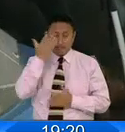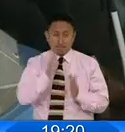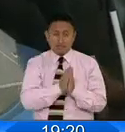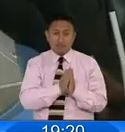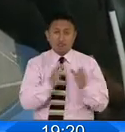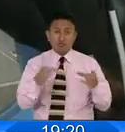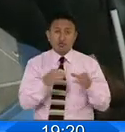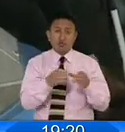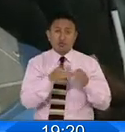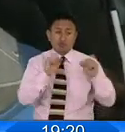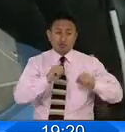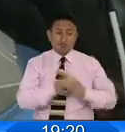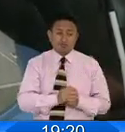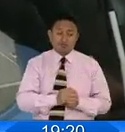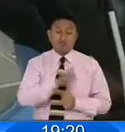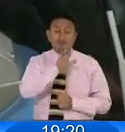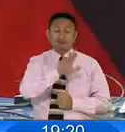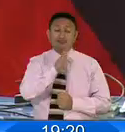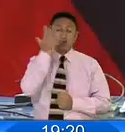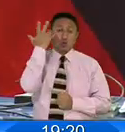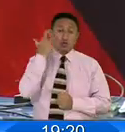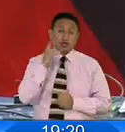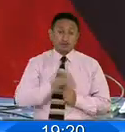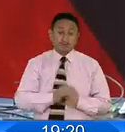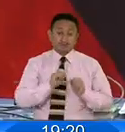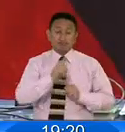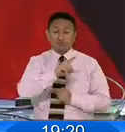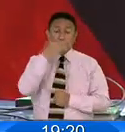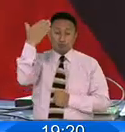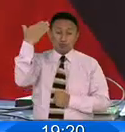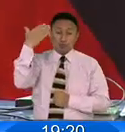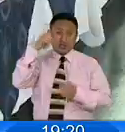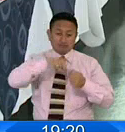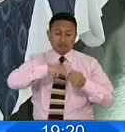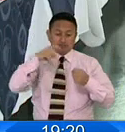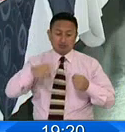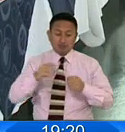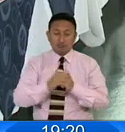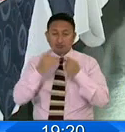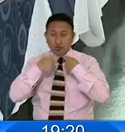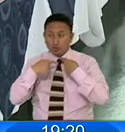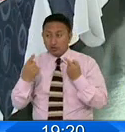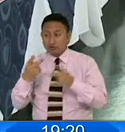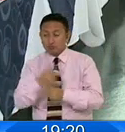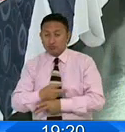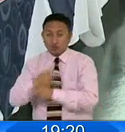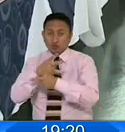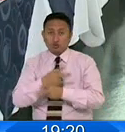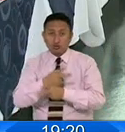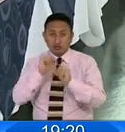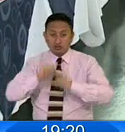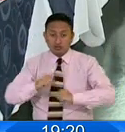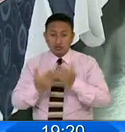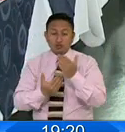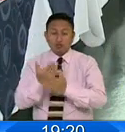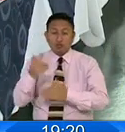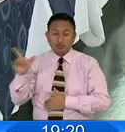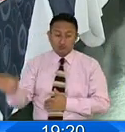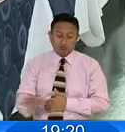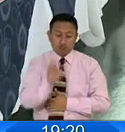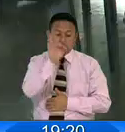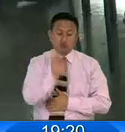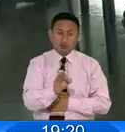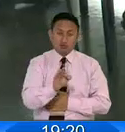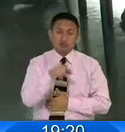mesa, existe un plazo de 5 días para que el alcalde se excuse, se convoque a Consejo Metropolitano para elegir un nuevo miembro de la comisión